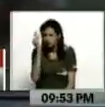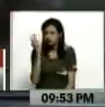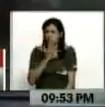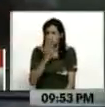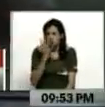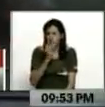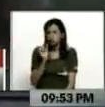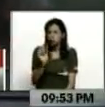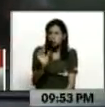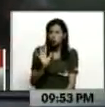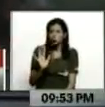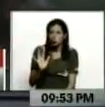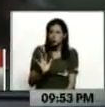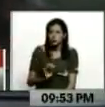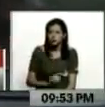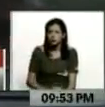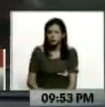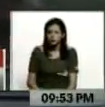el